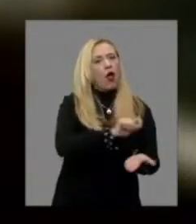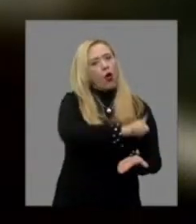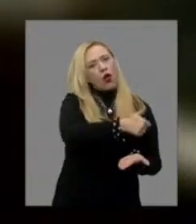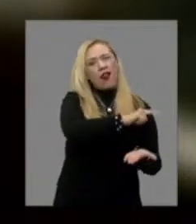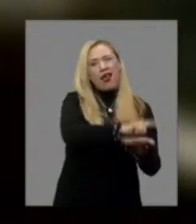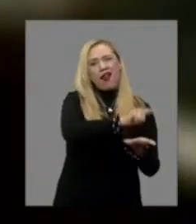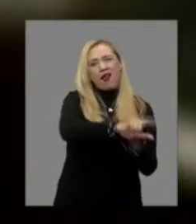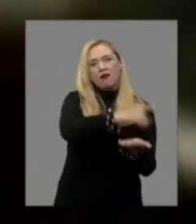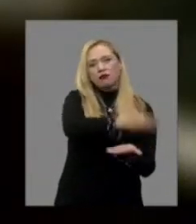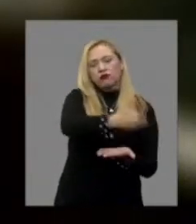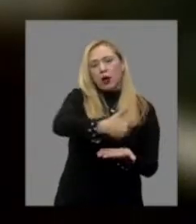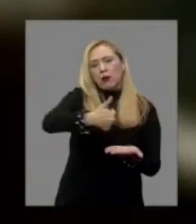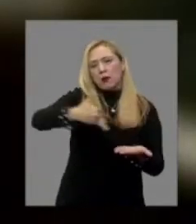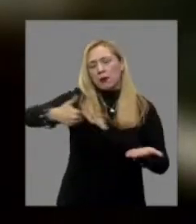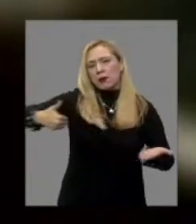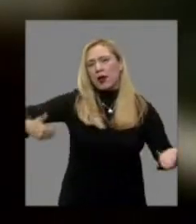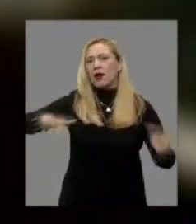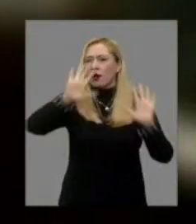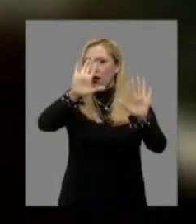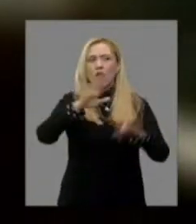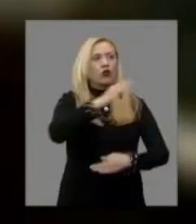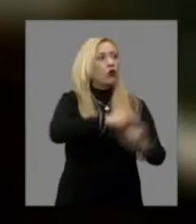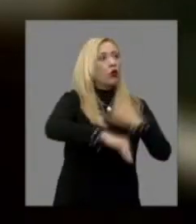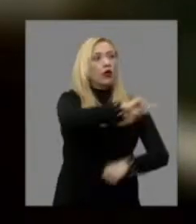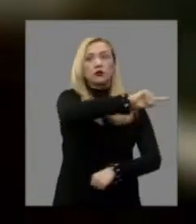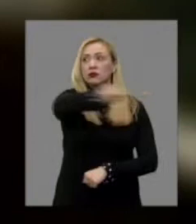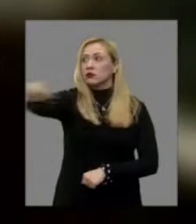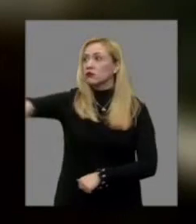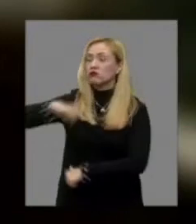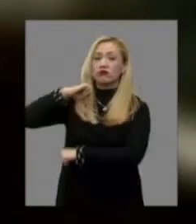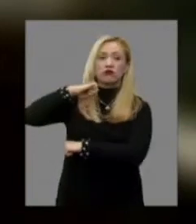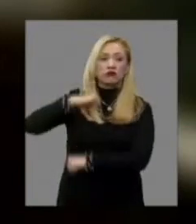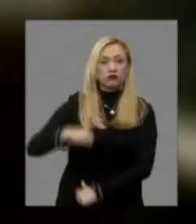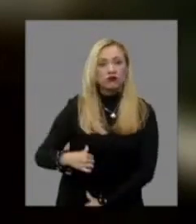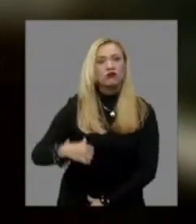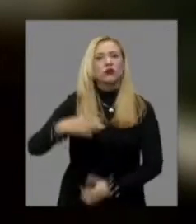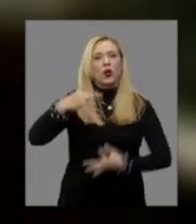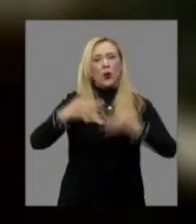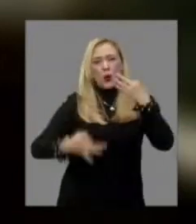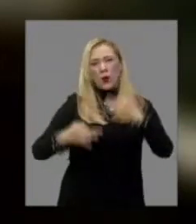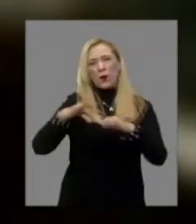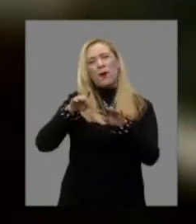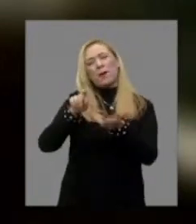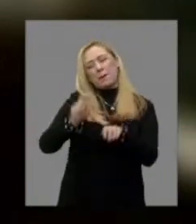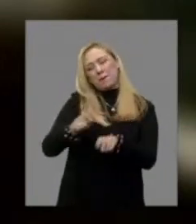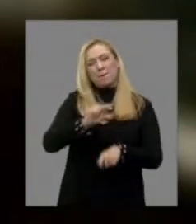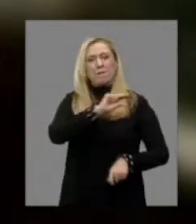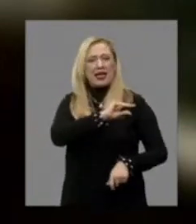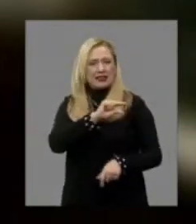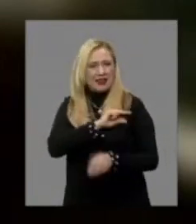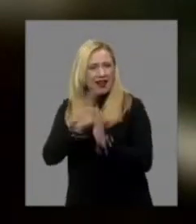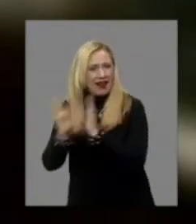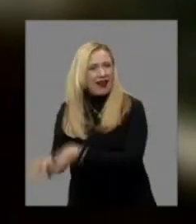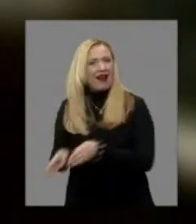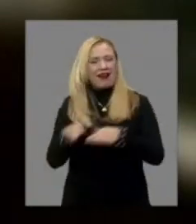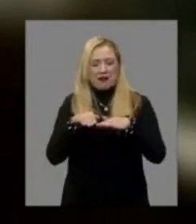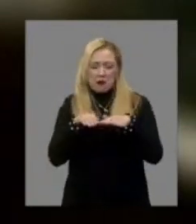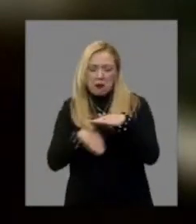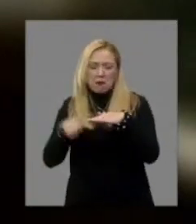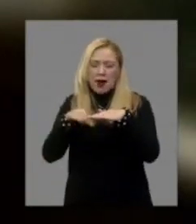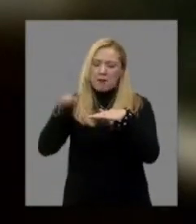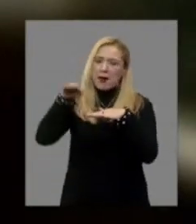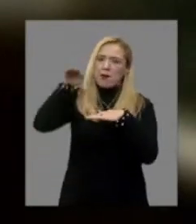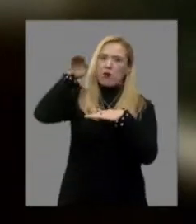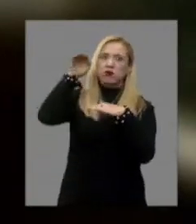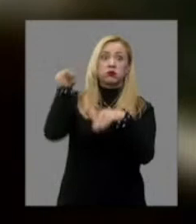el poder establecer que todas las autoridades judiciales de nuestro país tienen la facultad de llevar a cabo